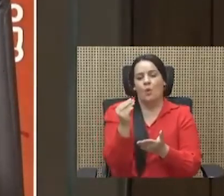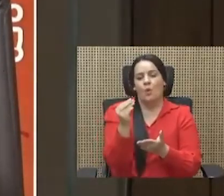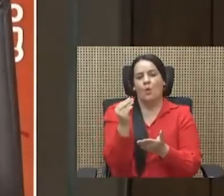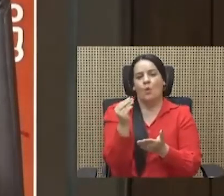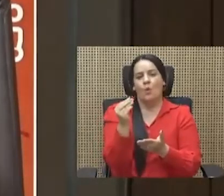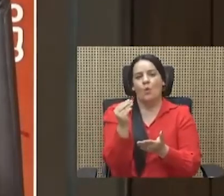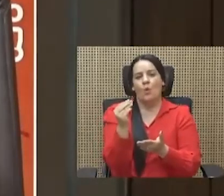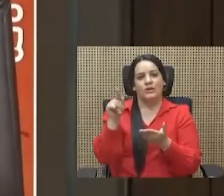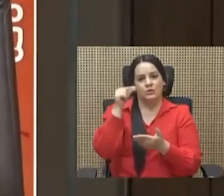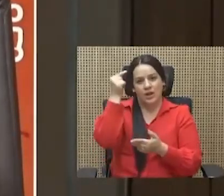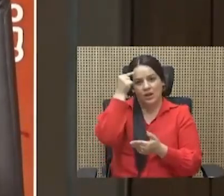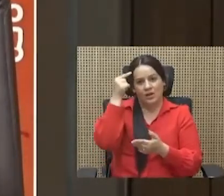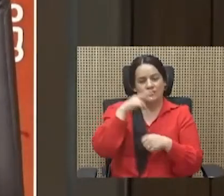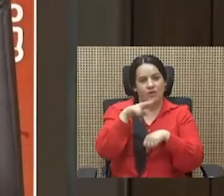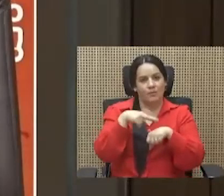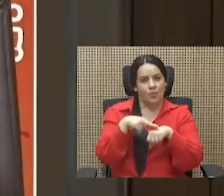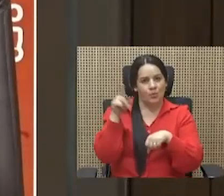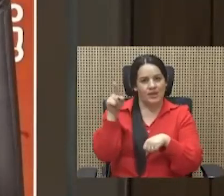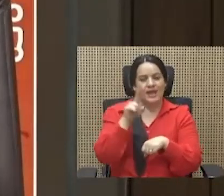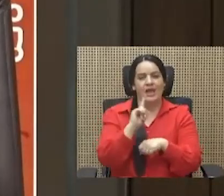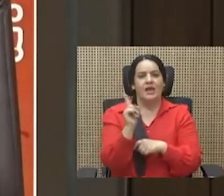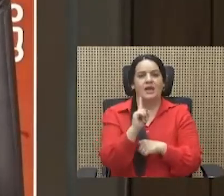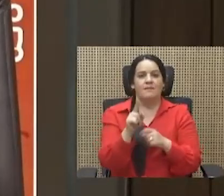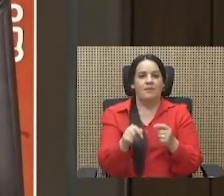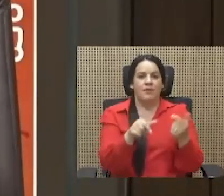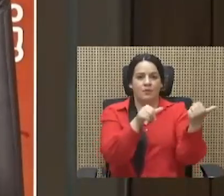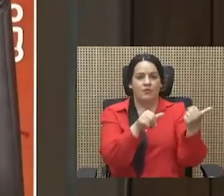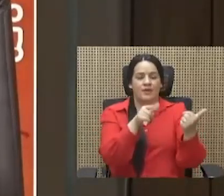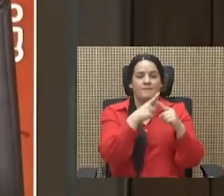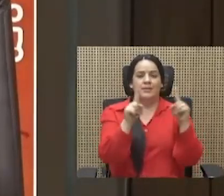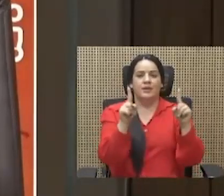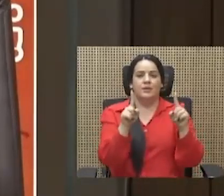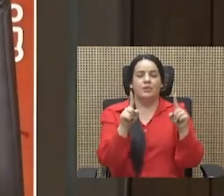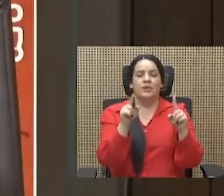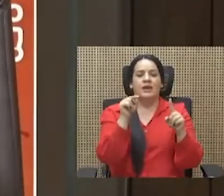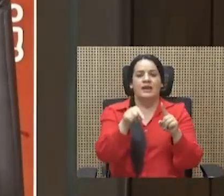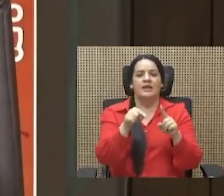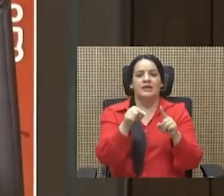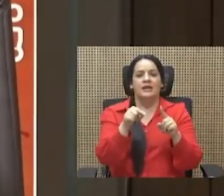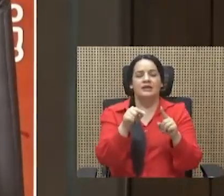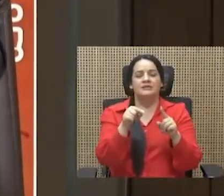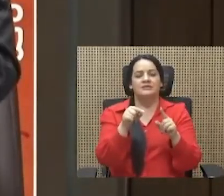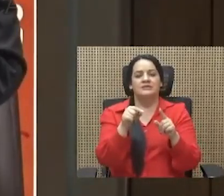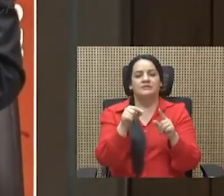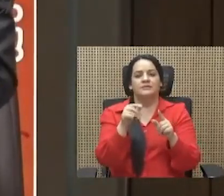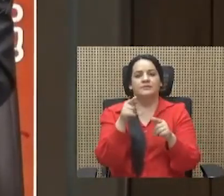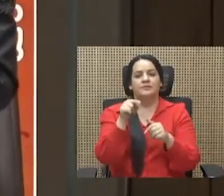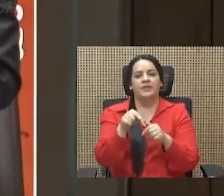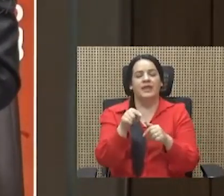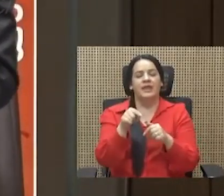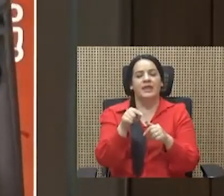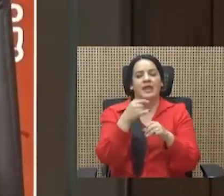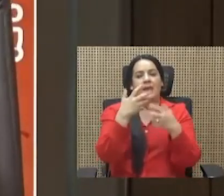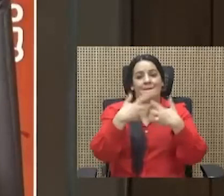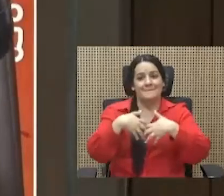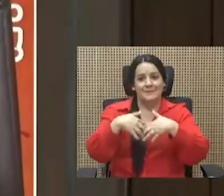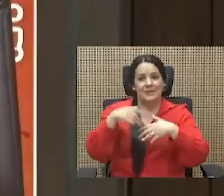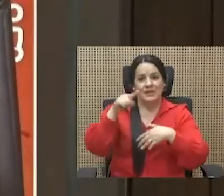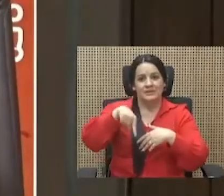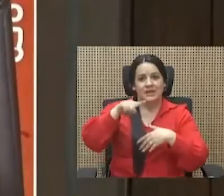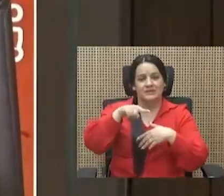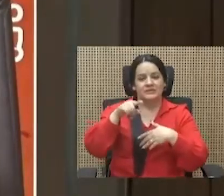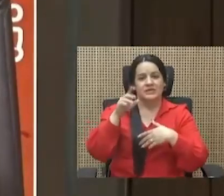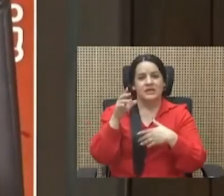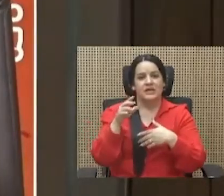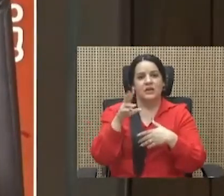tienen actividad comercial, no tiene ningún sentido que su actividad comercial esté limitada por la regla fiscal. Había una